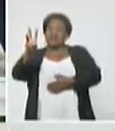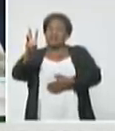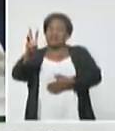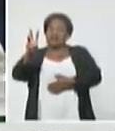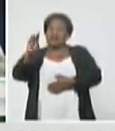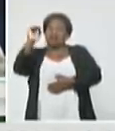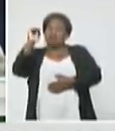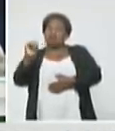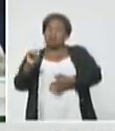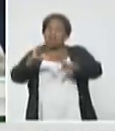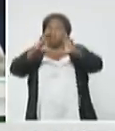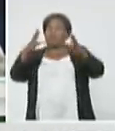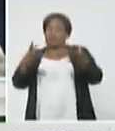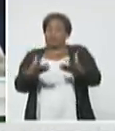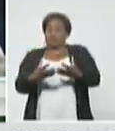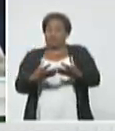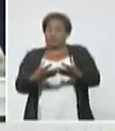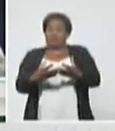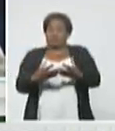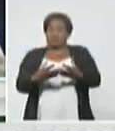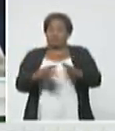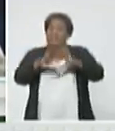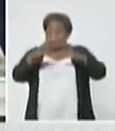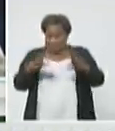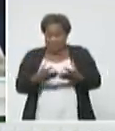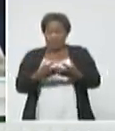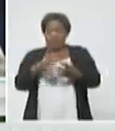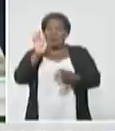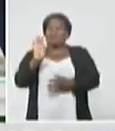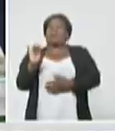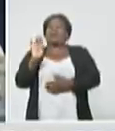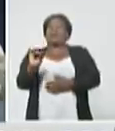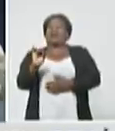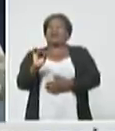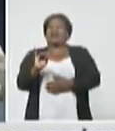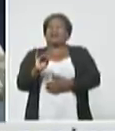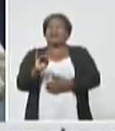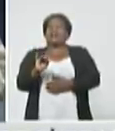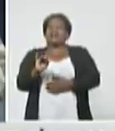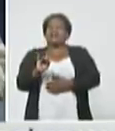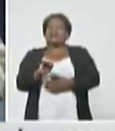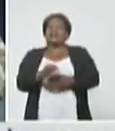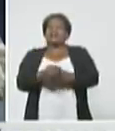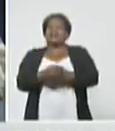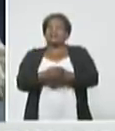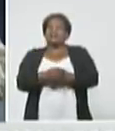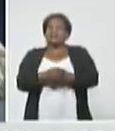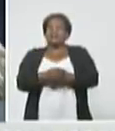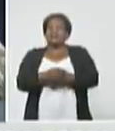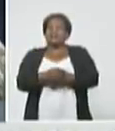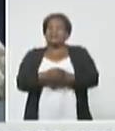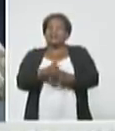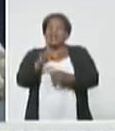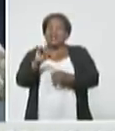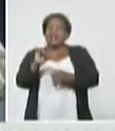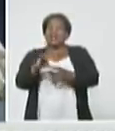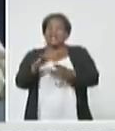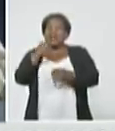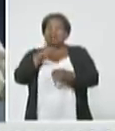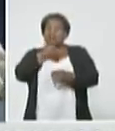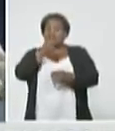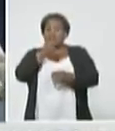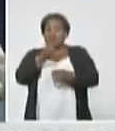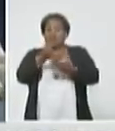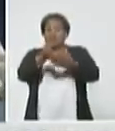El mundo, y ahí ustedes, Lilian nos ayuda con una